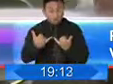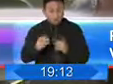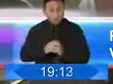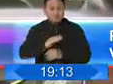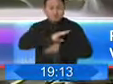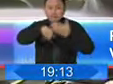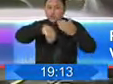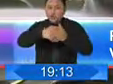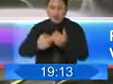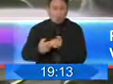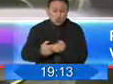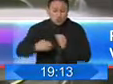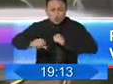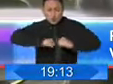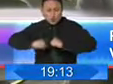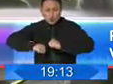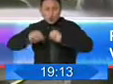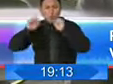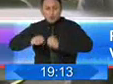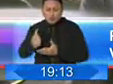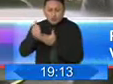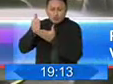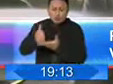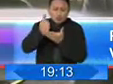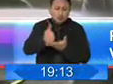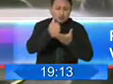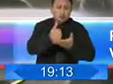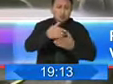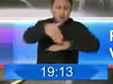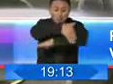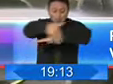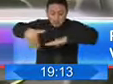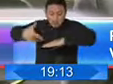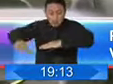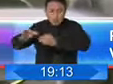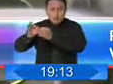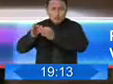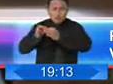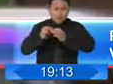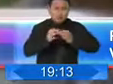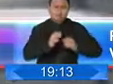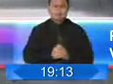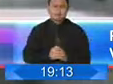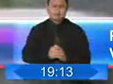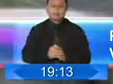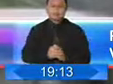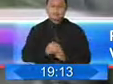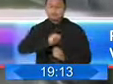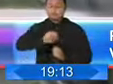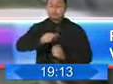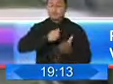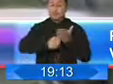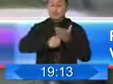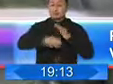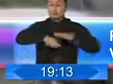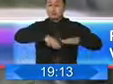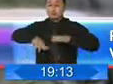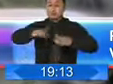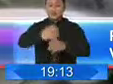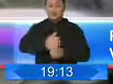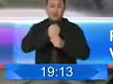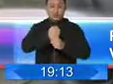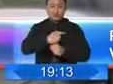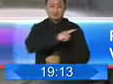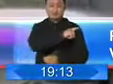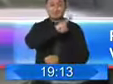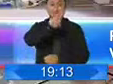volcando todo el esfuerzo para poder solventar esas deficiencias. A decir del ministro coordinador de Seguridad,